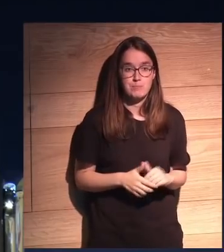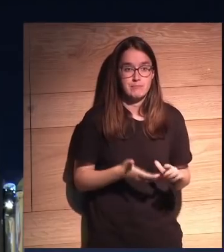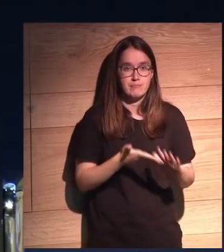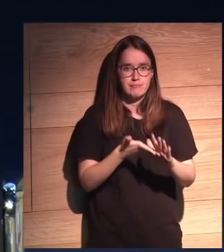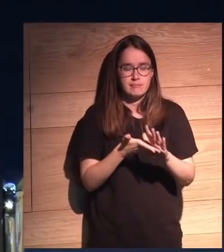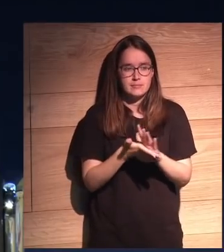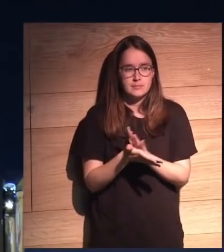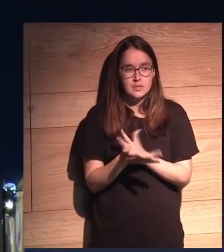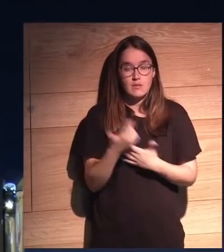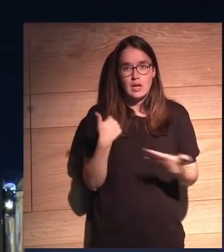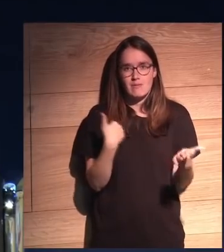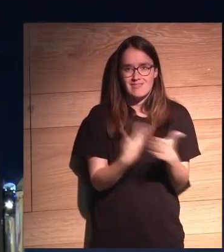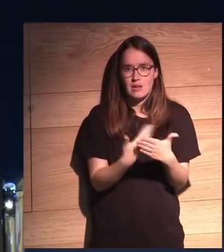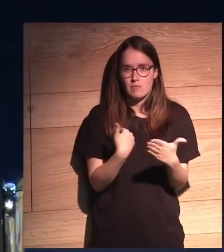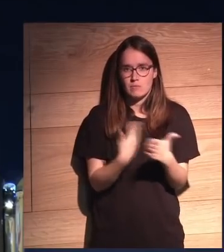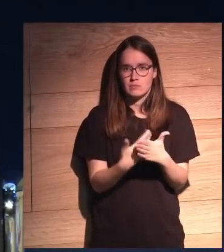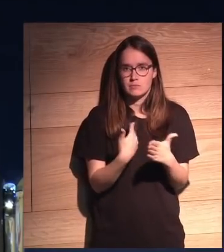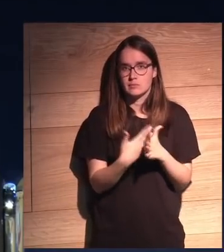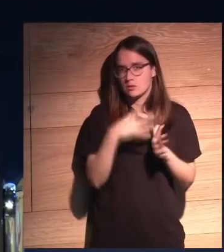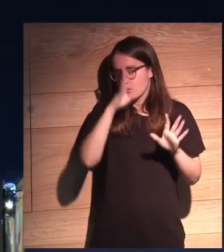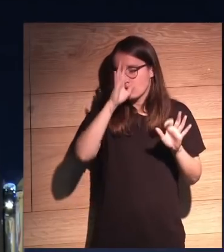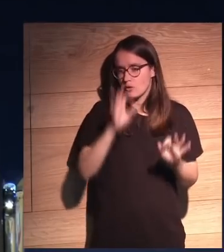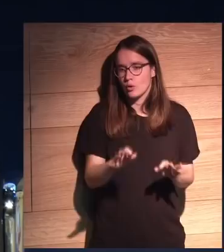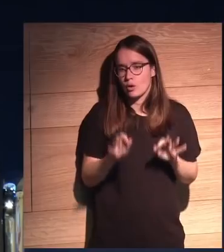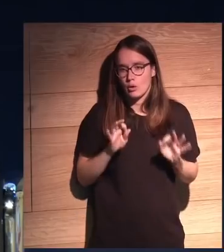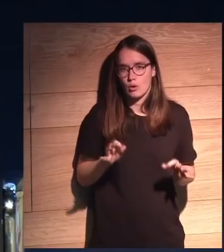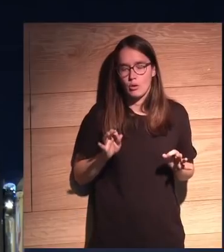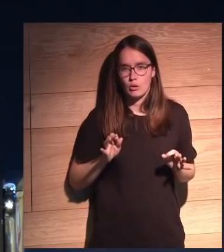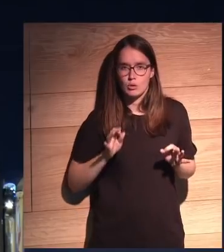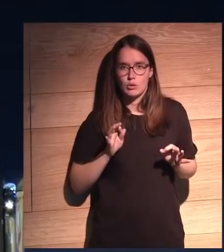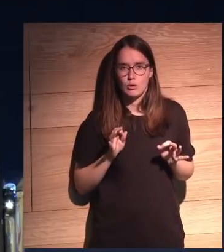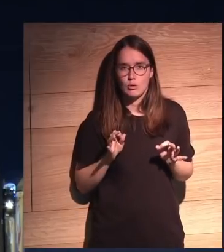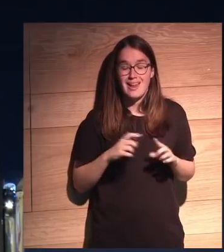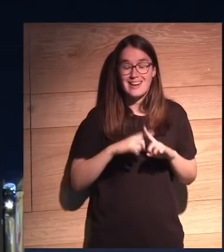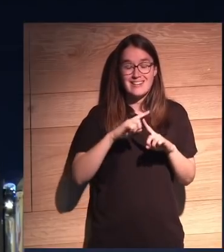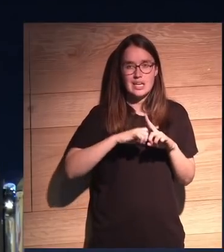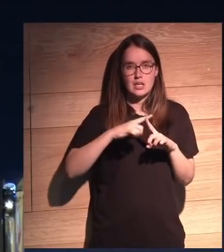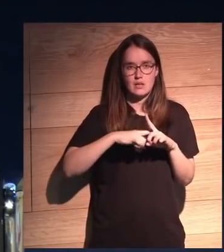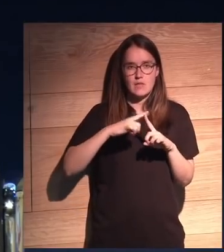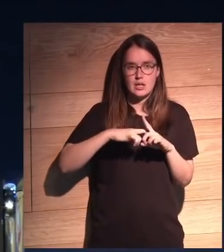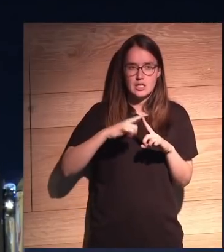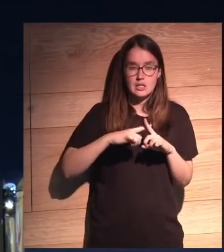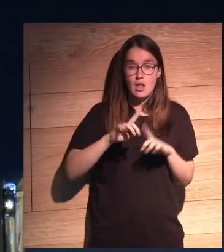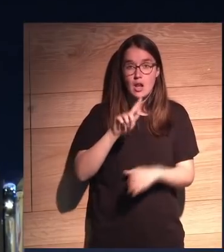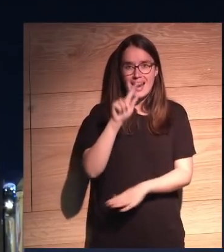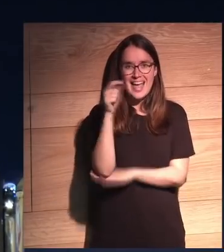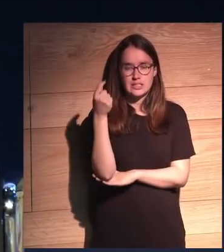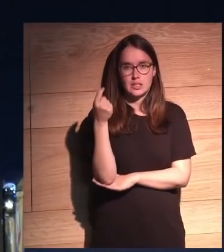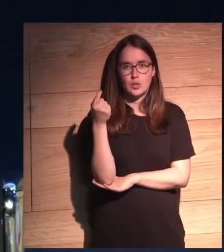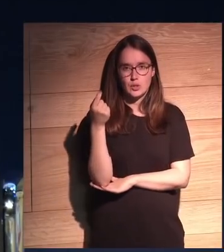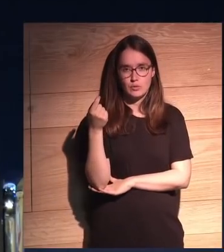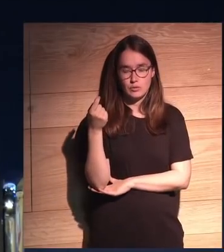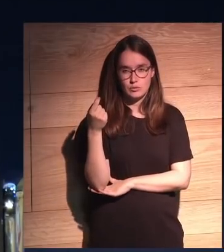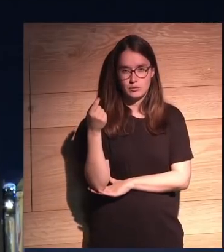cual demuestra evidentemente el nivel que tenían, el éxito que